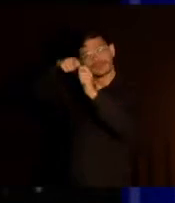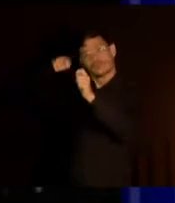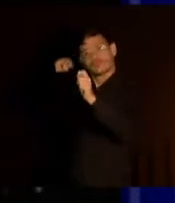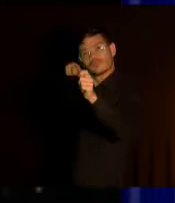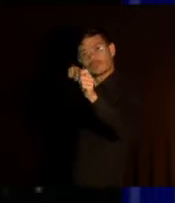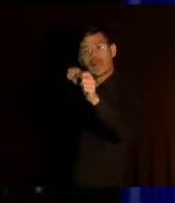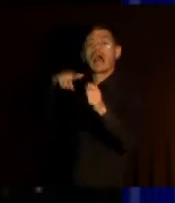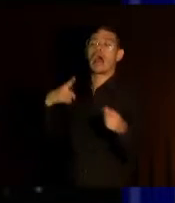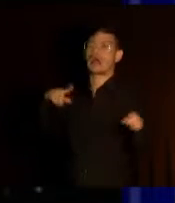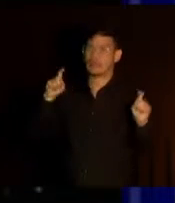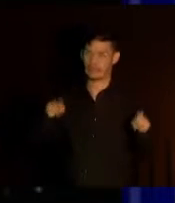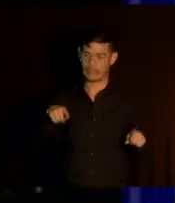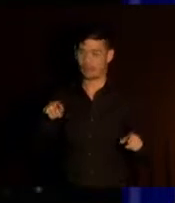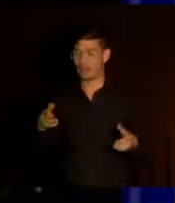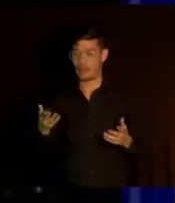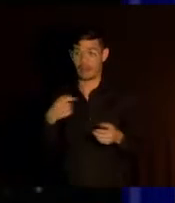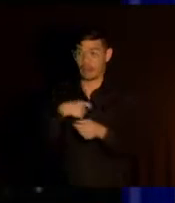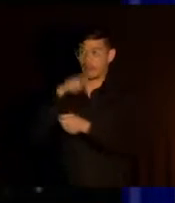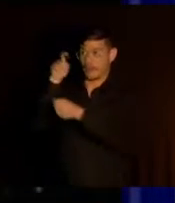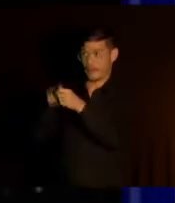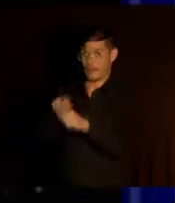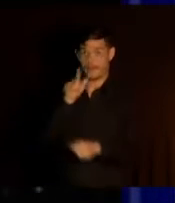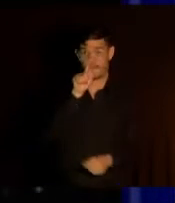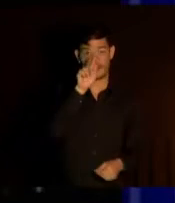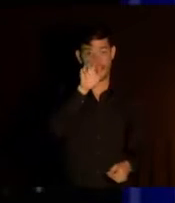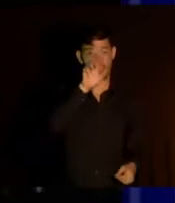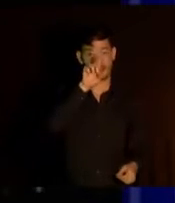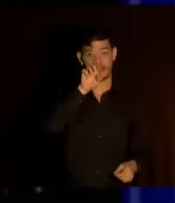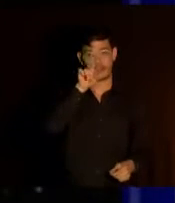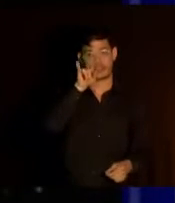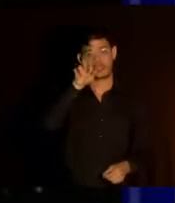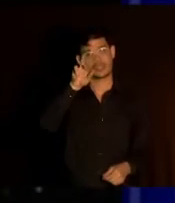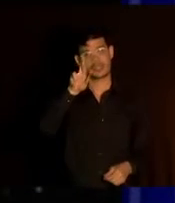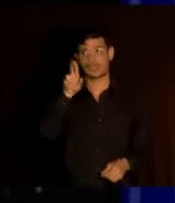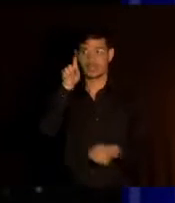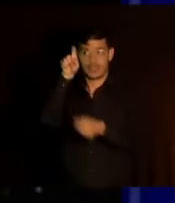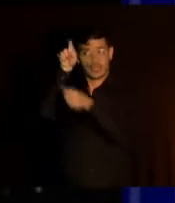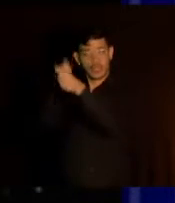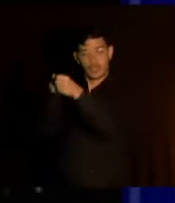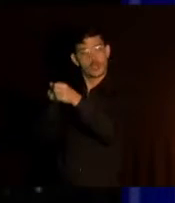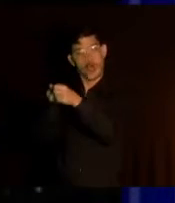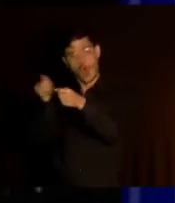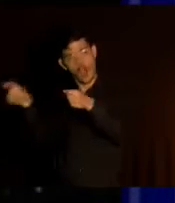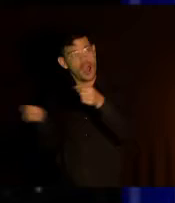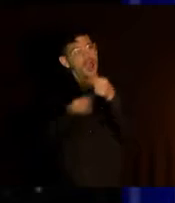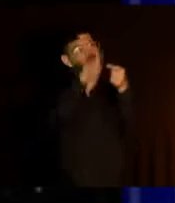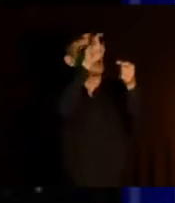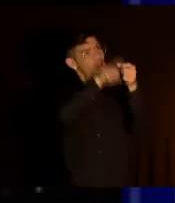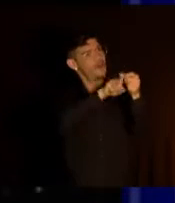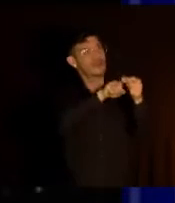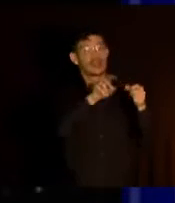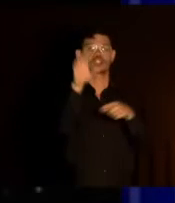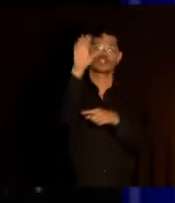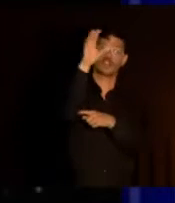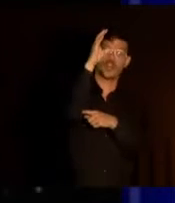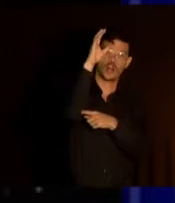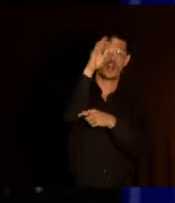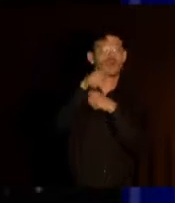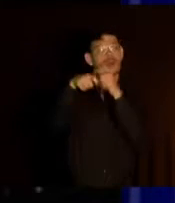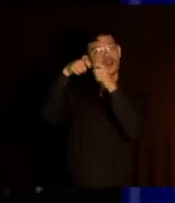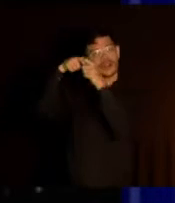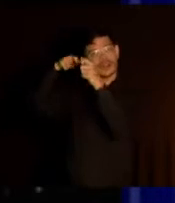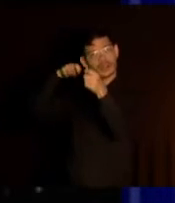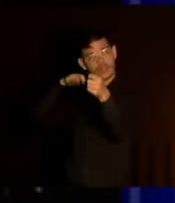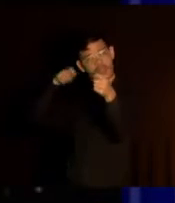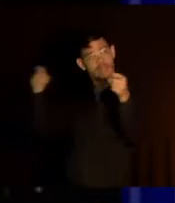Arquería tendría que irse, ya no estarían afiliados a FEDECIR, sino tendrían que estar afiliados a la Federación Colombiana de Arquería. Es decir, tendría